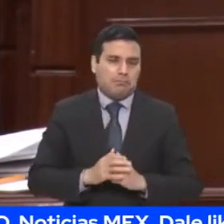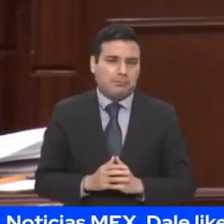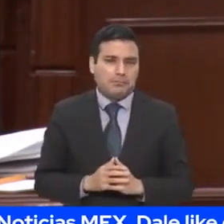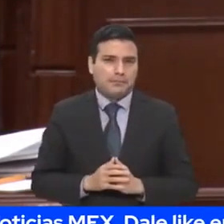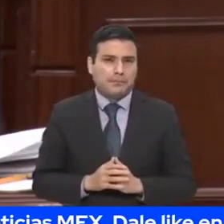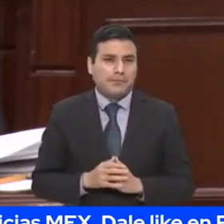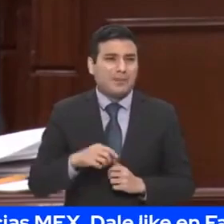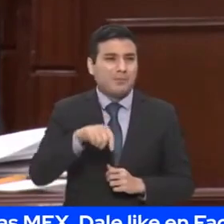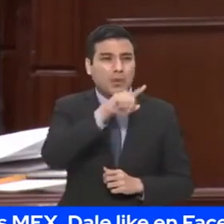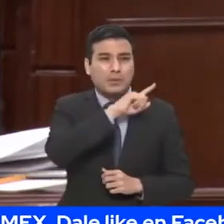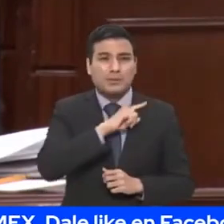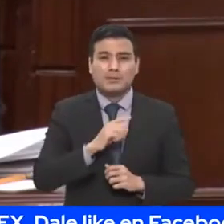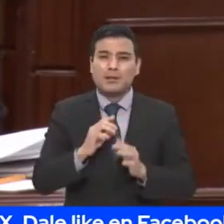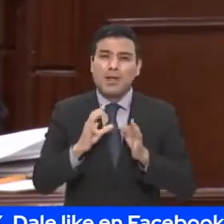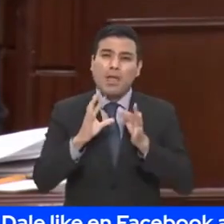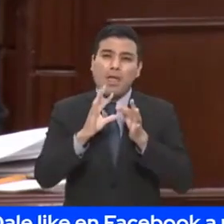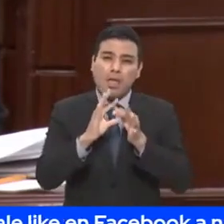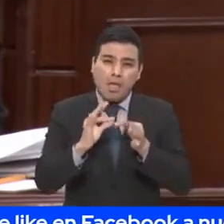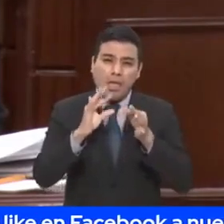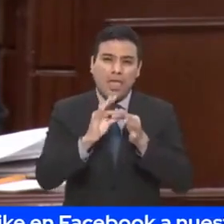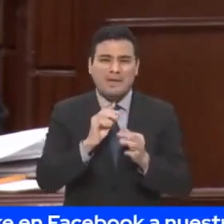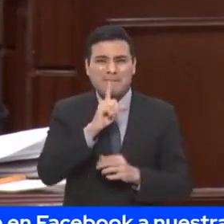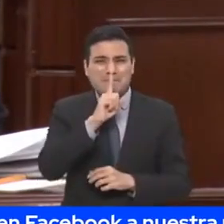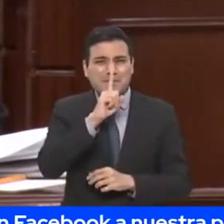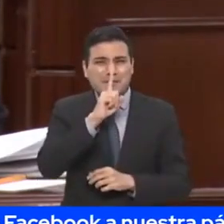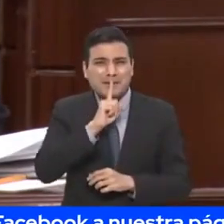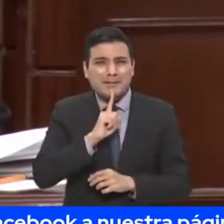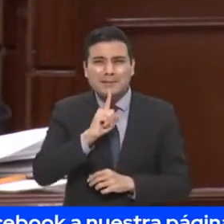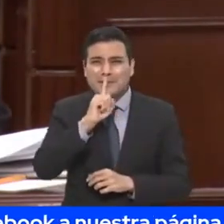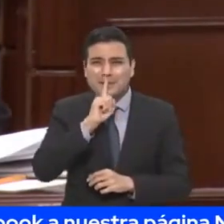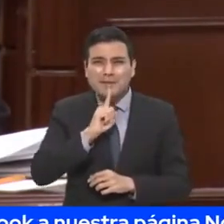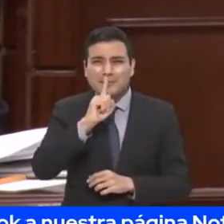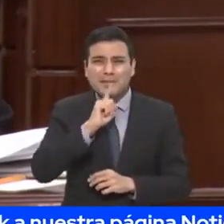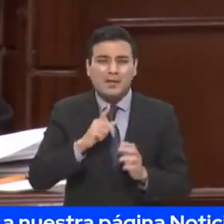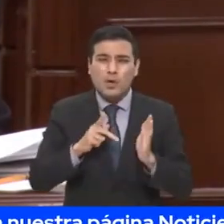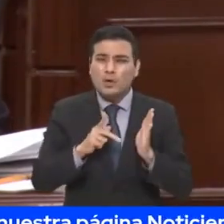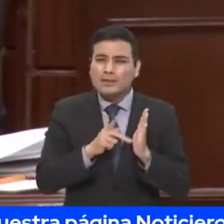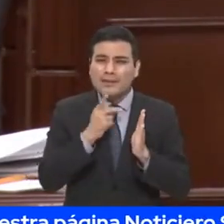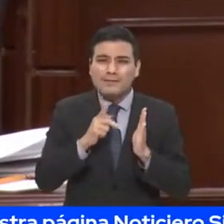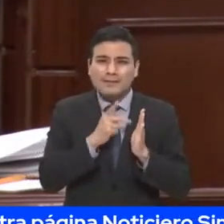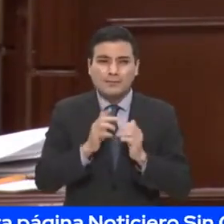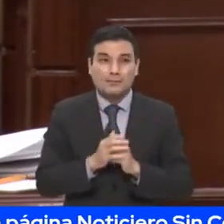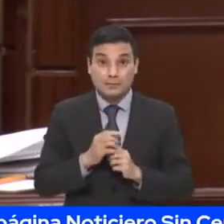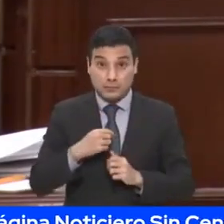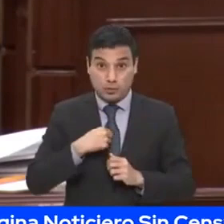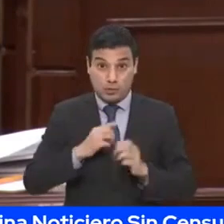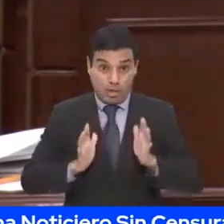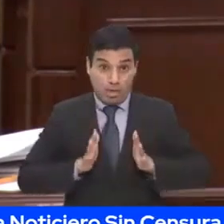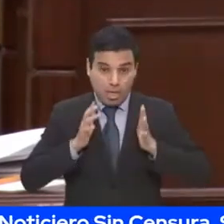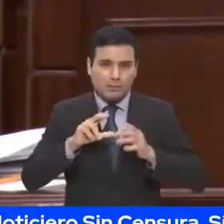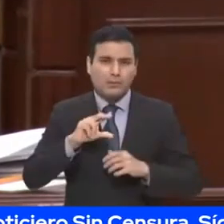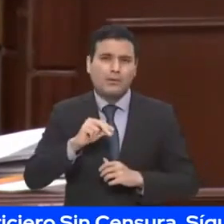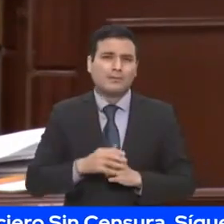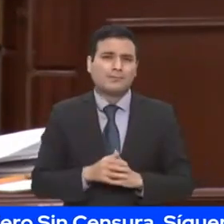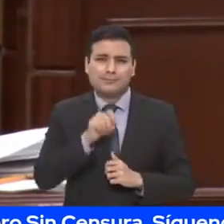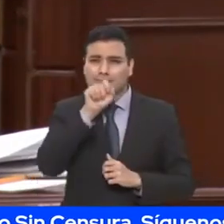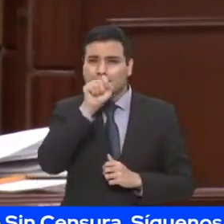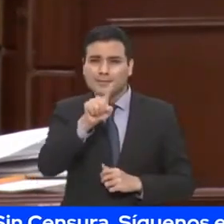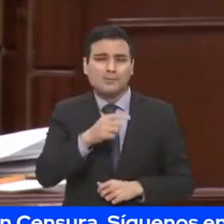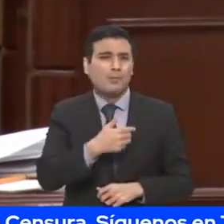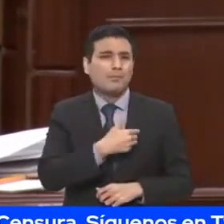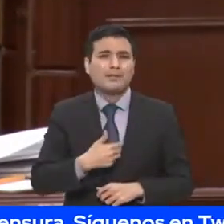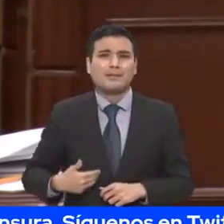que se la han pasado mintiendo desde el inicio de este tema. Pero no me extraña porque desde el púlpito presidencial se